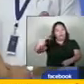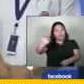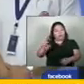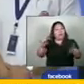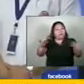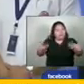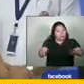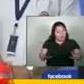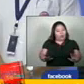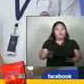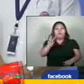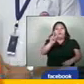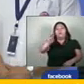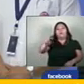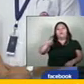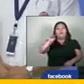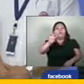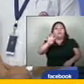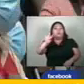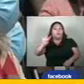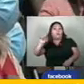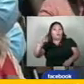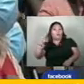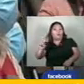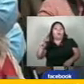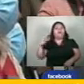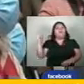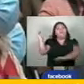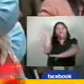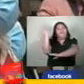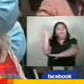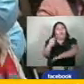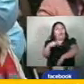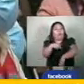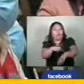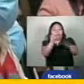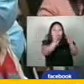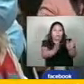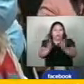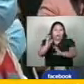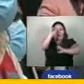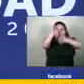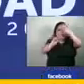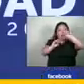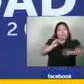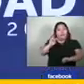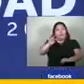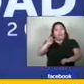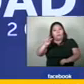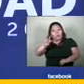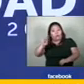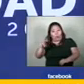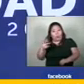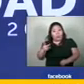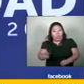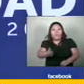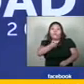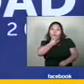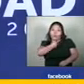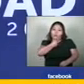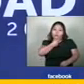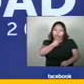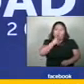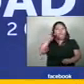autoridades reportaron 2,441 emergencias atendidas durante el Plan Navidad 2021, datos que para las autoridades